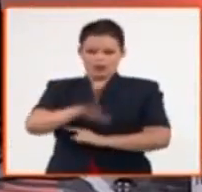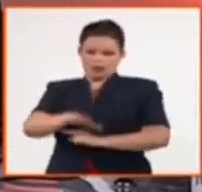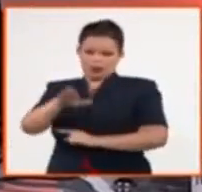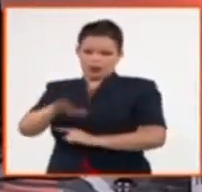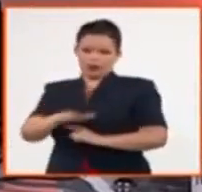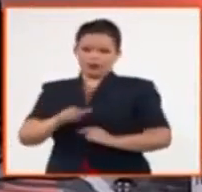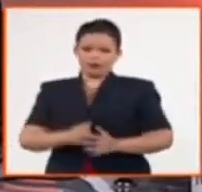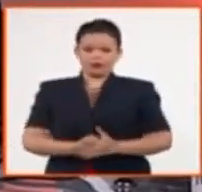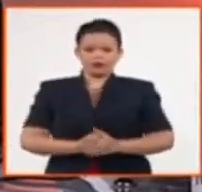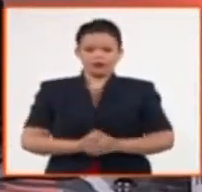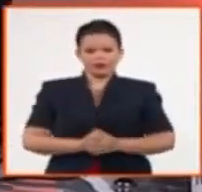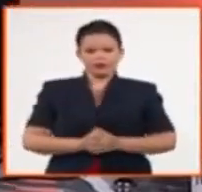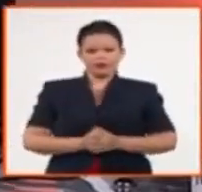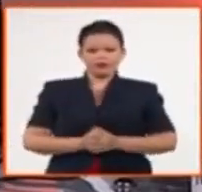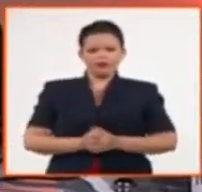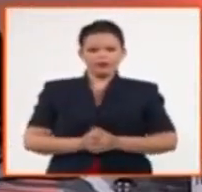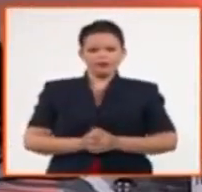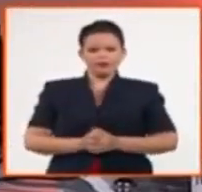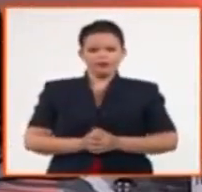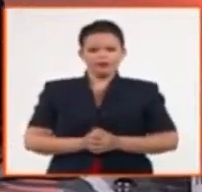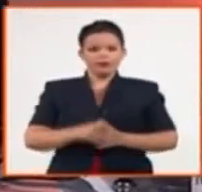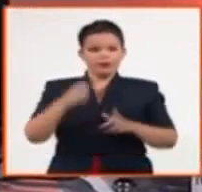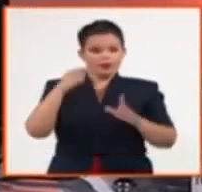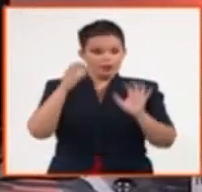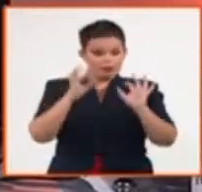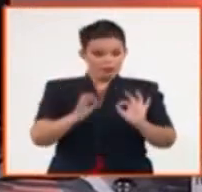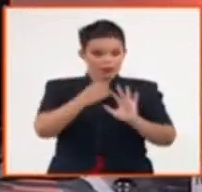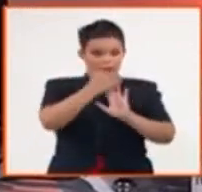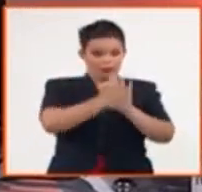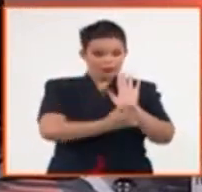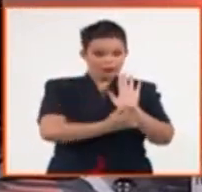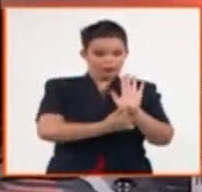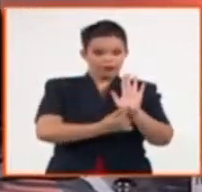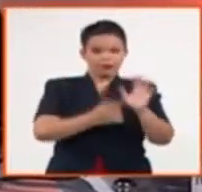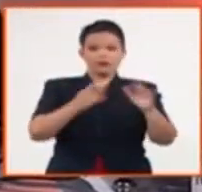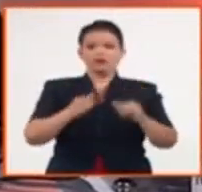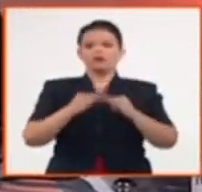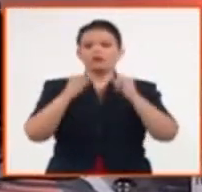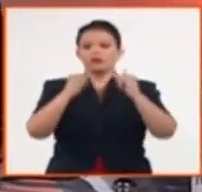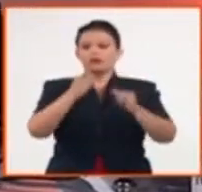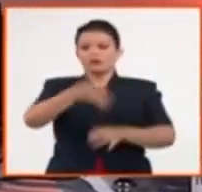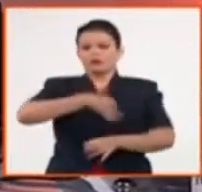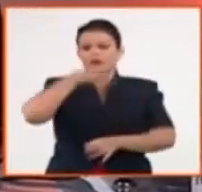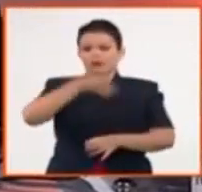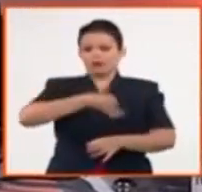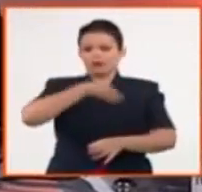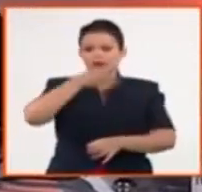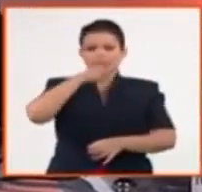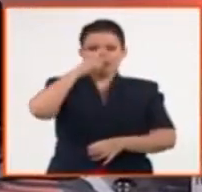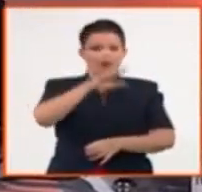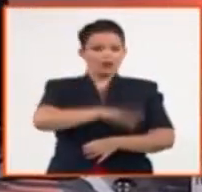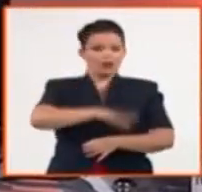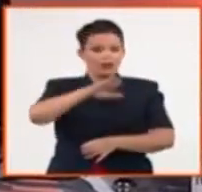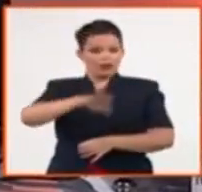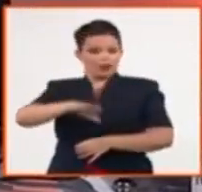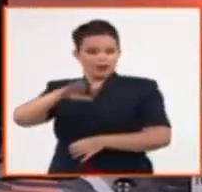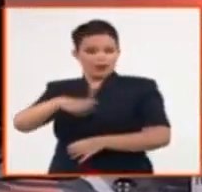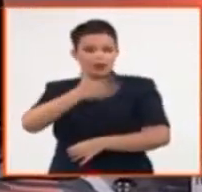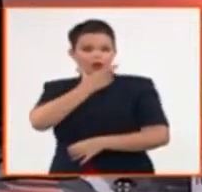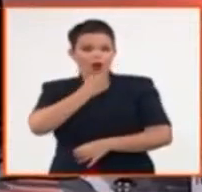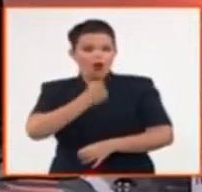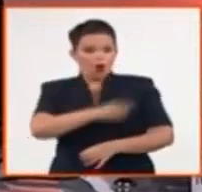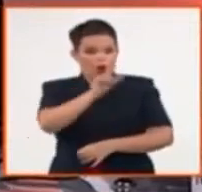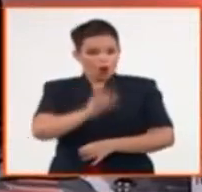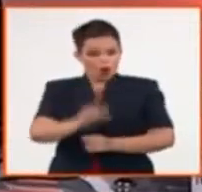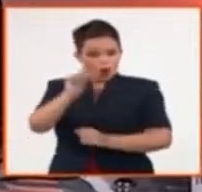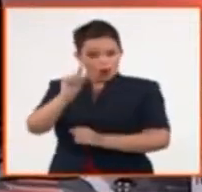mundo. De esos acontecimientos, de la vacunación en nuestros niños, adolescentes y jóvenes, de la vacunación en todo el país, que ya se